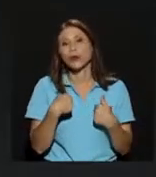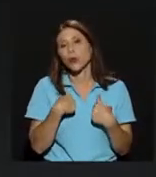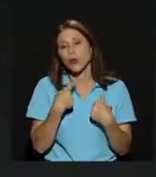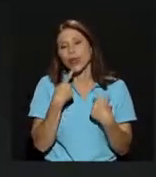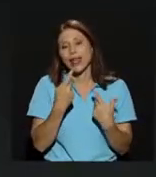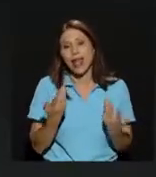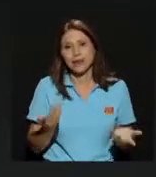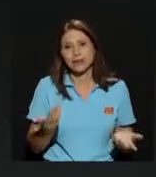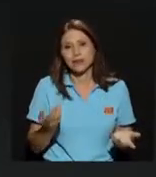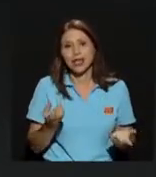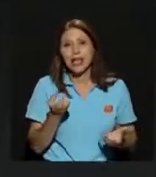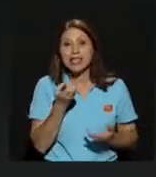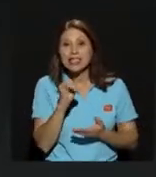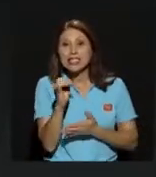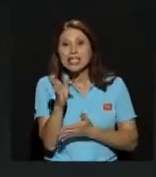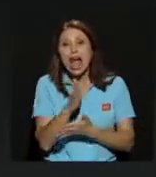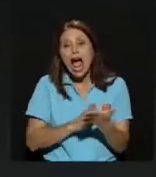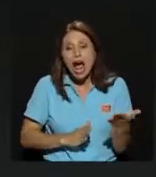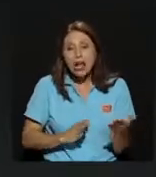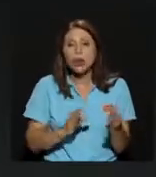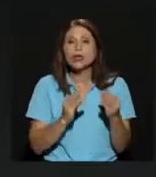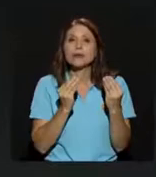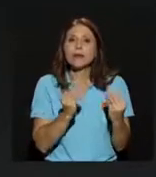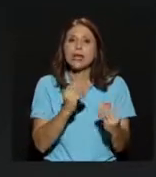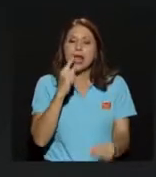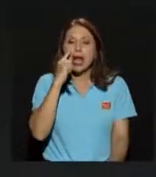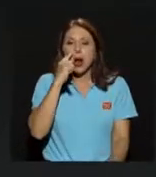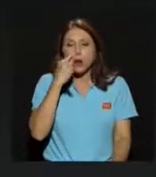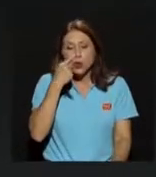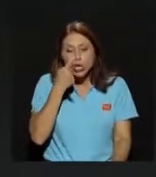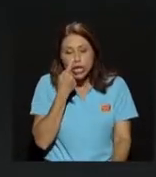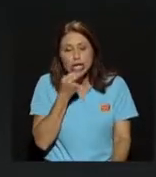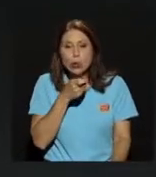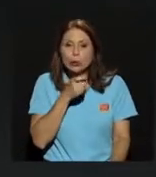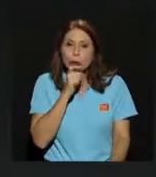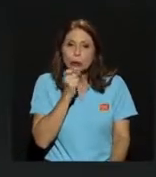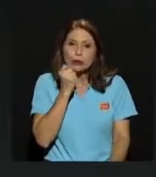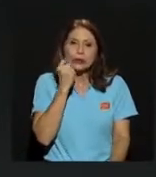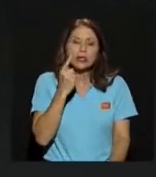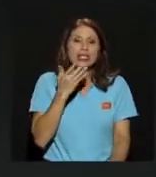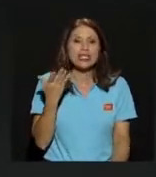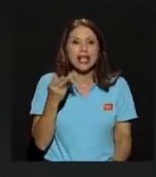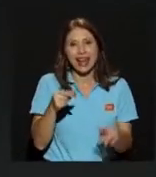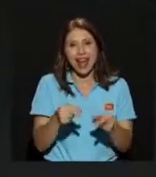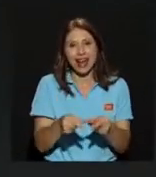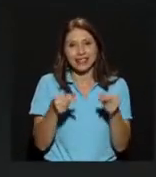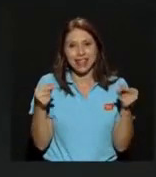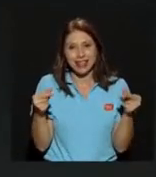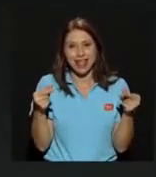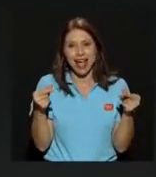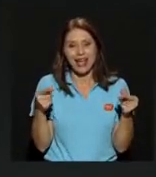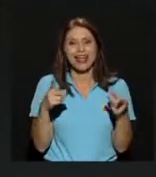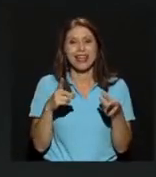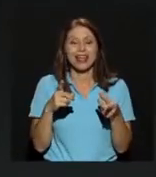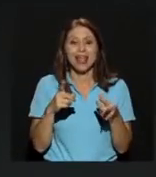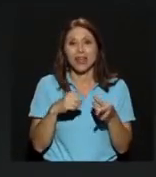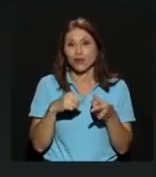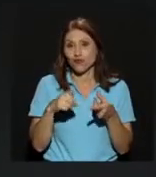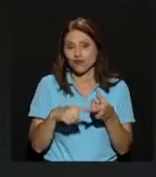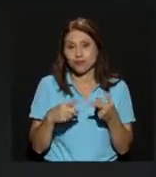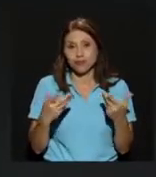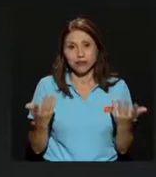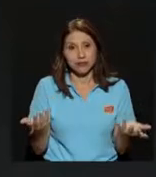si algo es bien aburrido y bien denso y bien sería la la gazzetta de manera que que